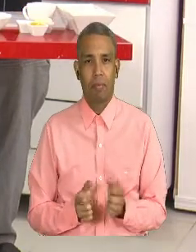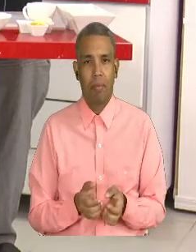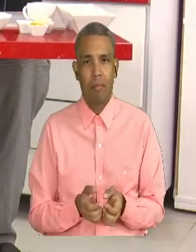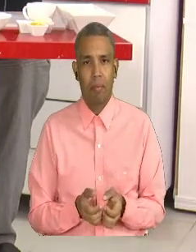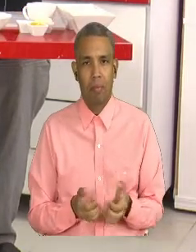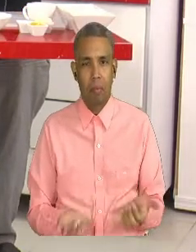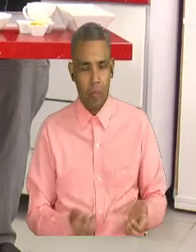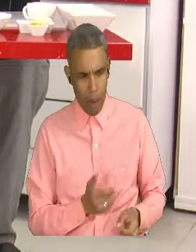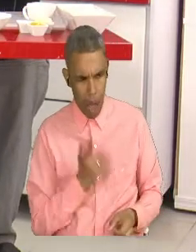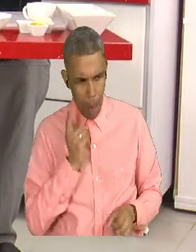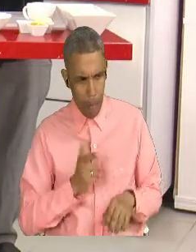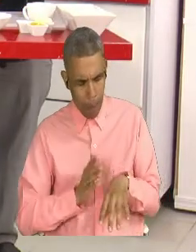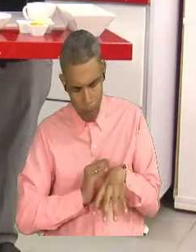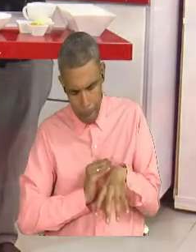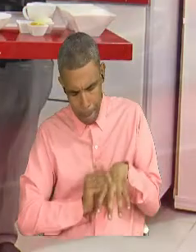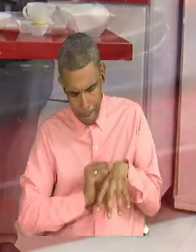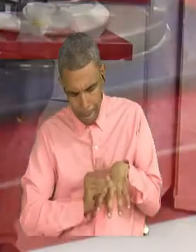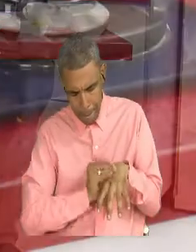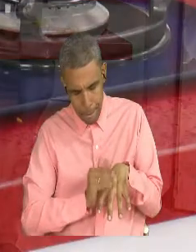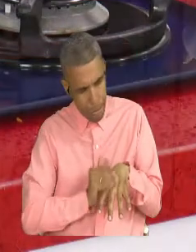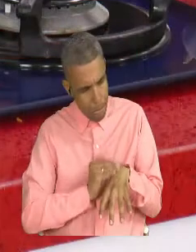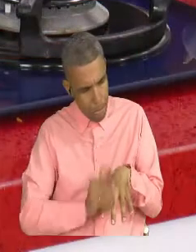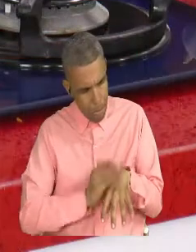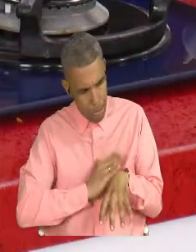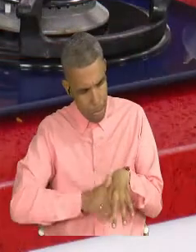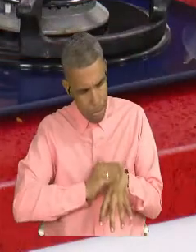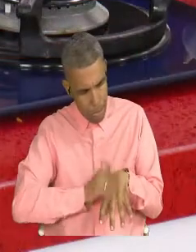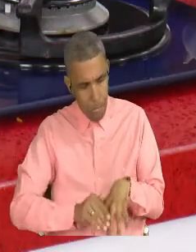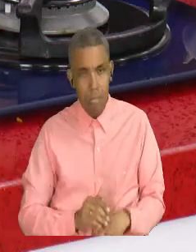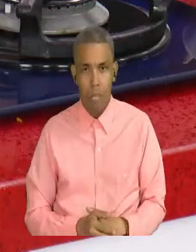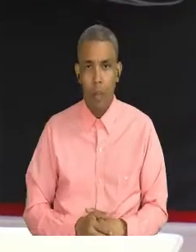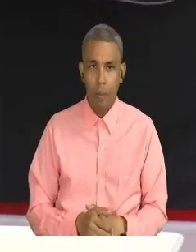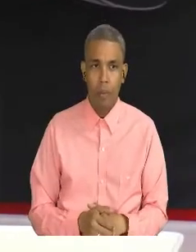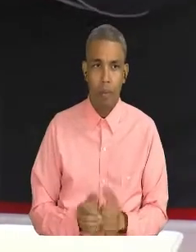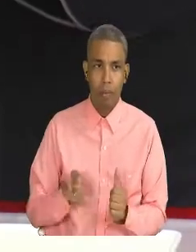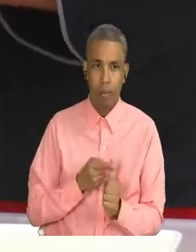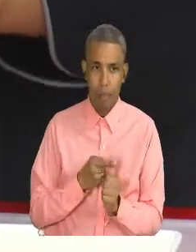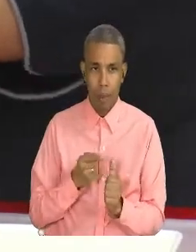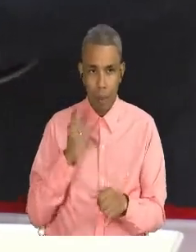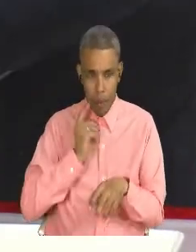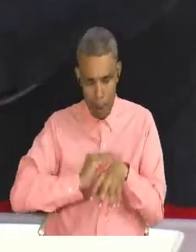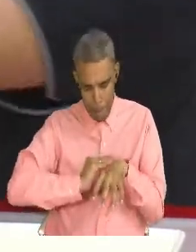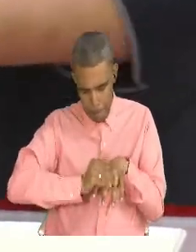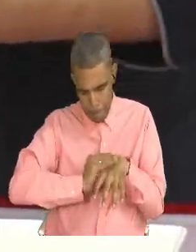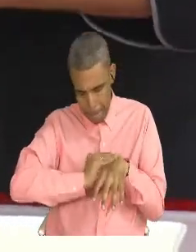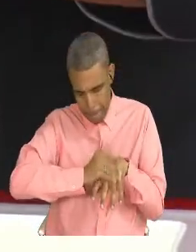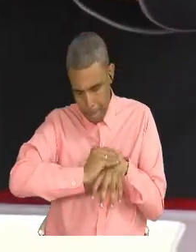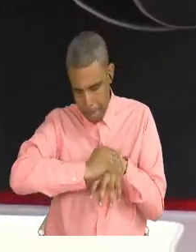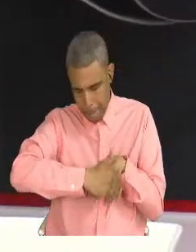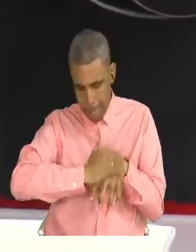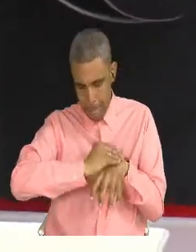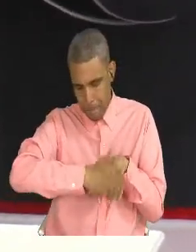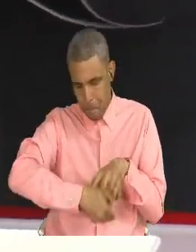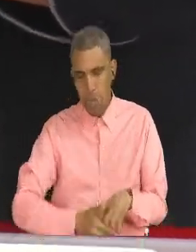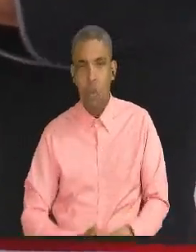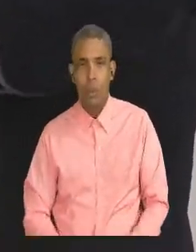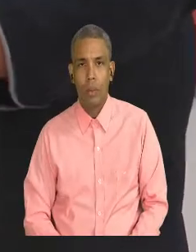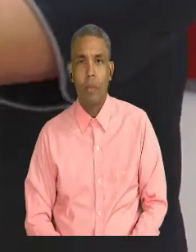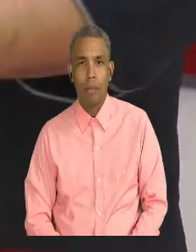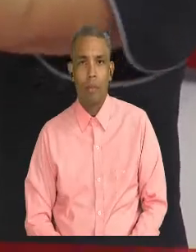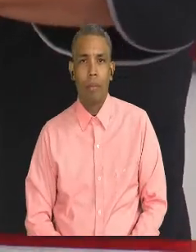melón. Primero. Sí, quitamos primero la cáscara. Ok, vamos a quitar. Dejando solo la pulpa del melón. Bueno, y